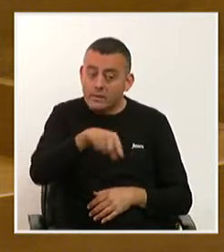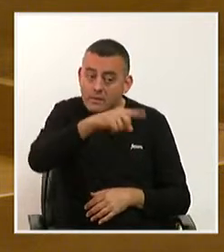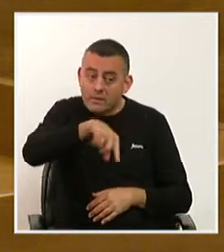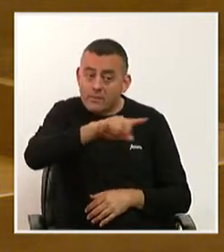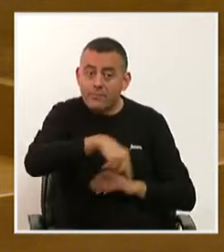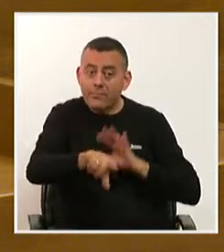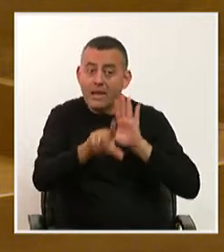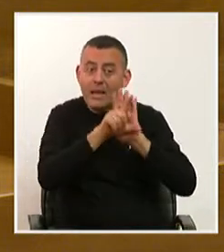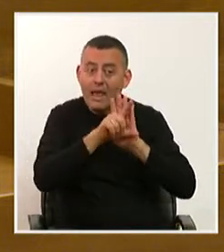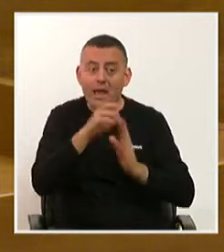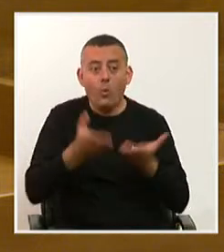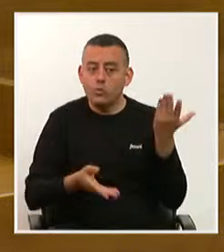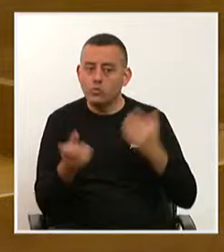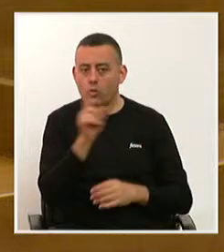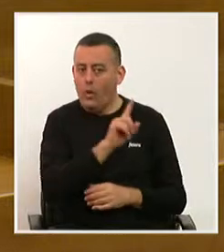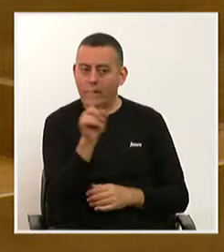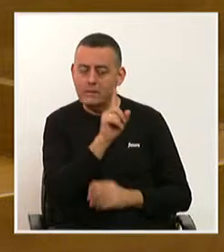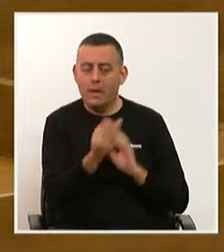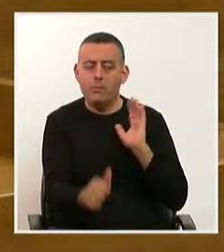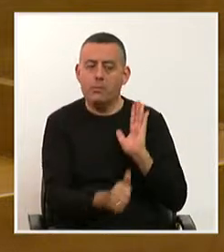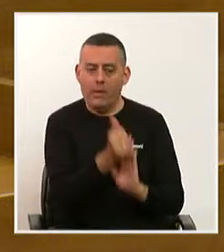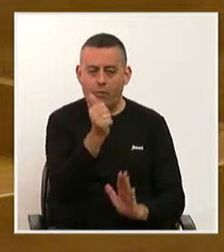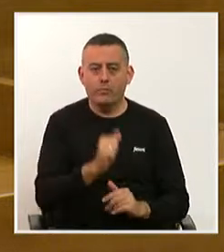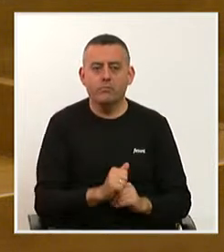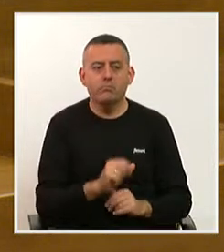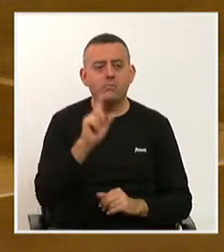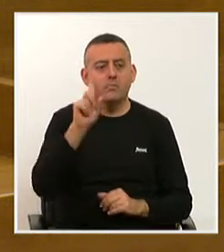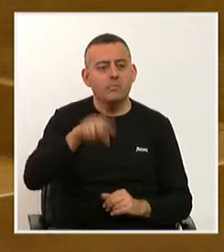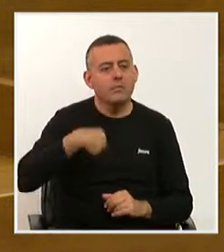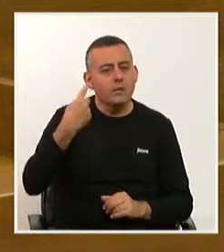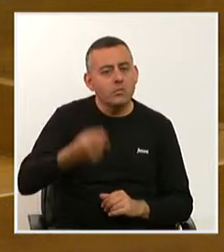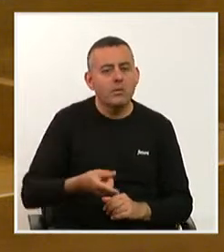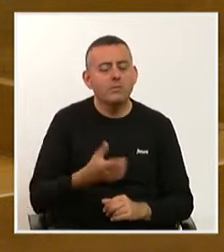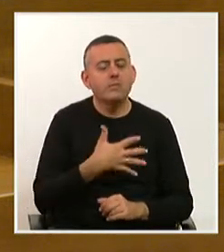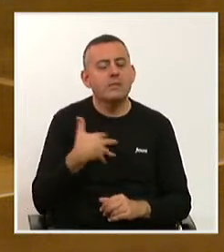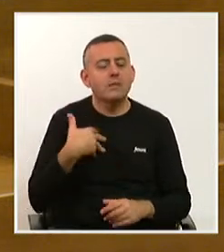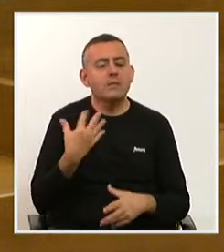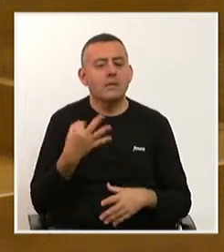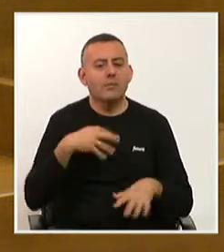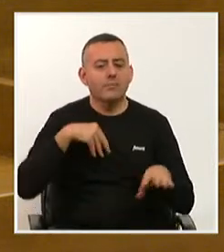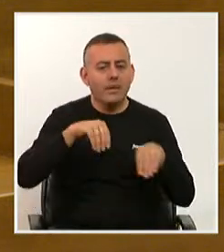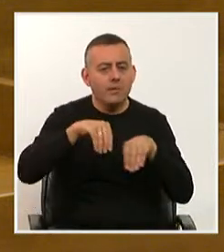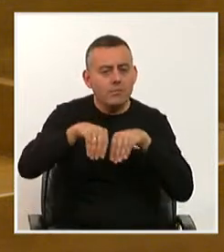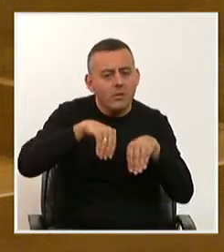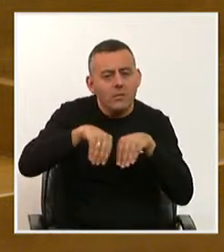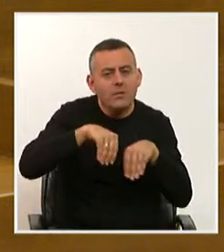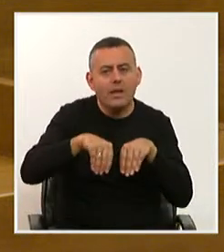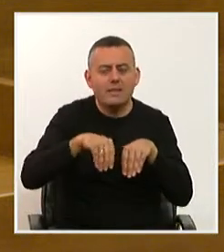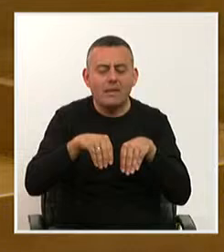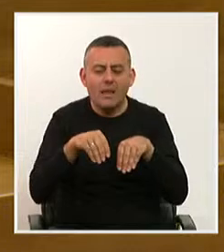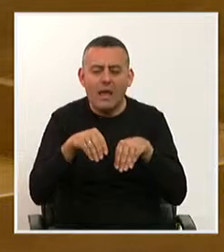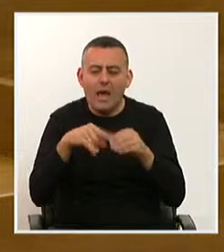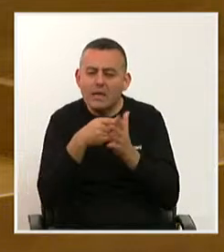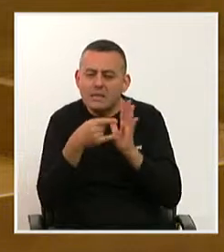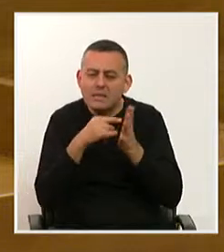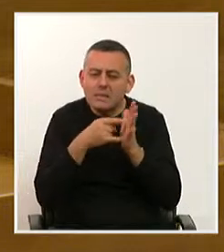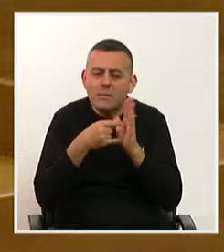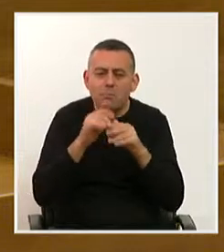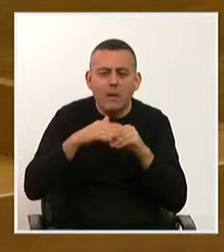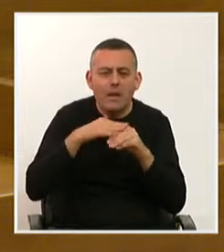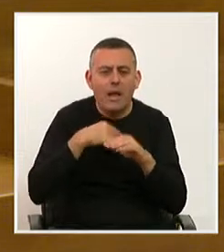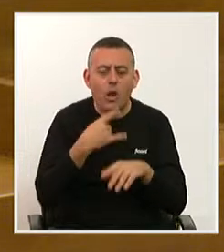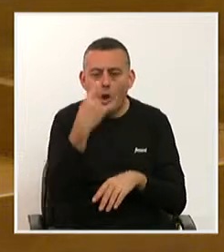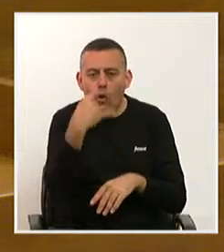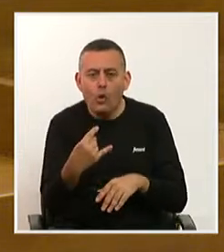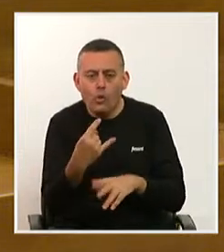ciudadanía además de hacer todo eso intentan vender una estrategia de prevención del juego y de lucha contra la ludopatía Y saben Cuál es la medida más